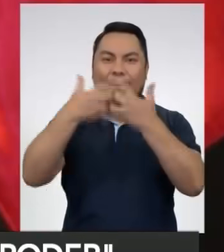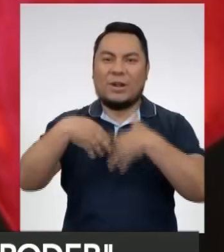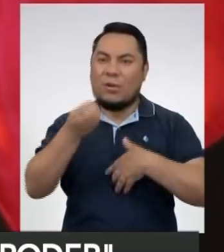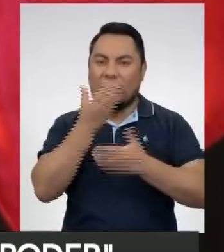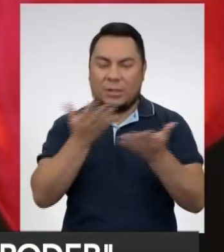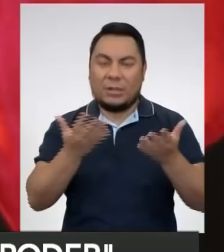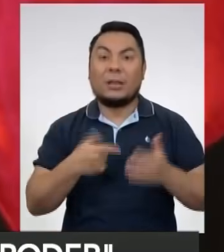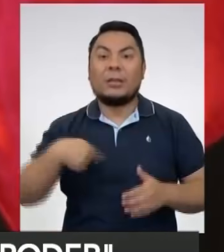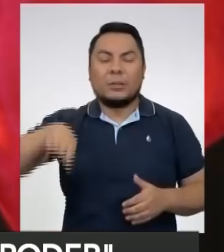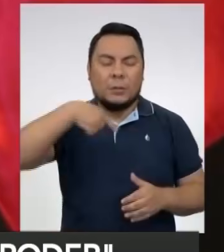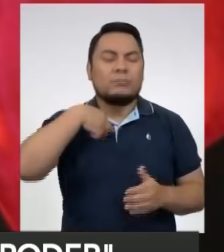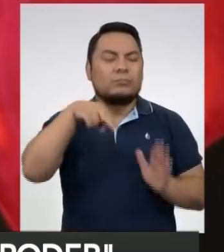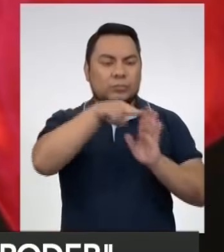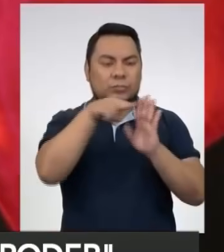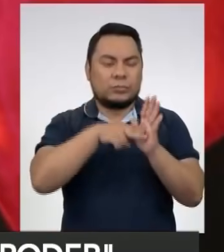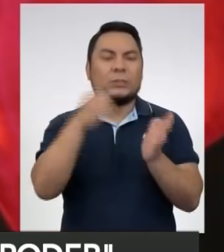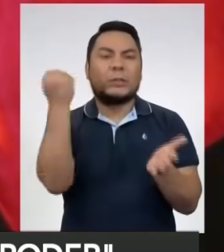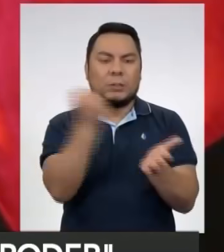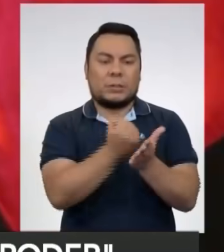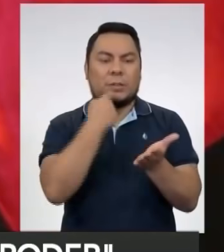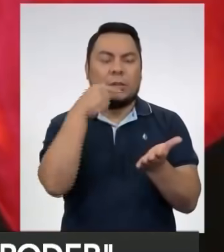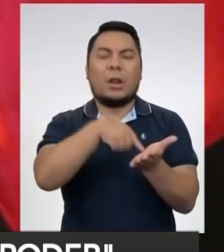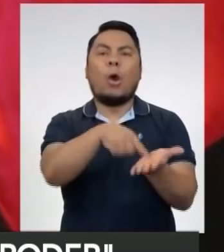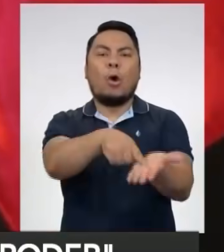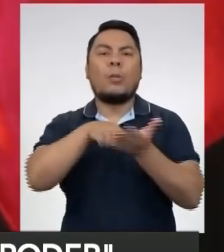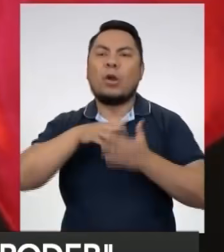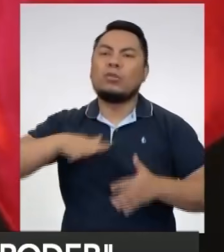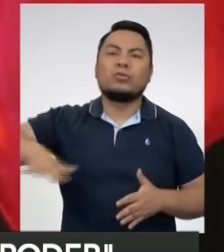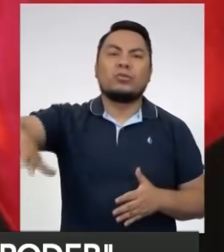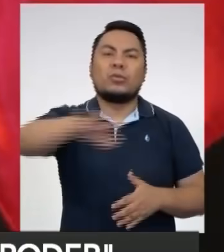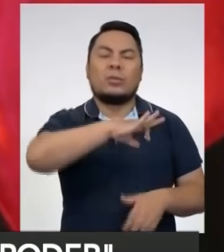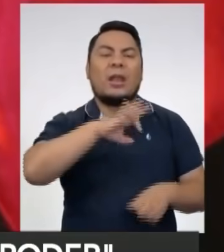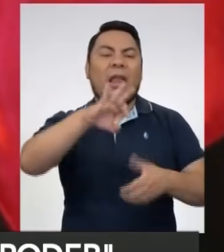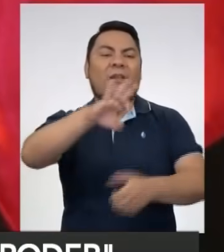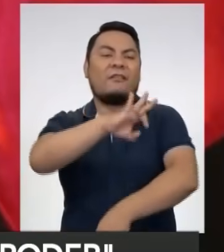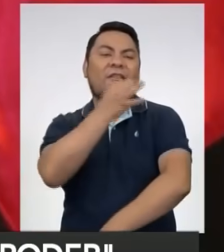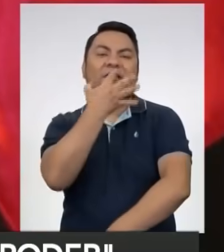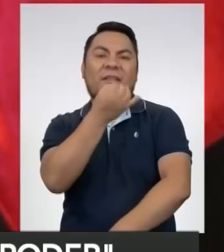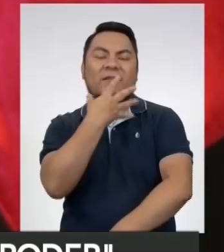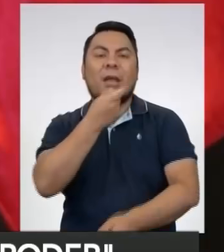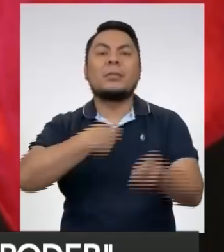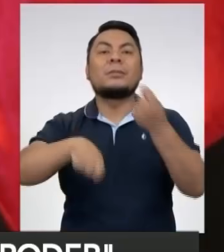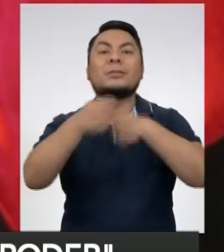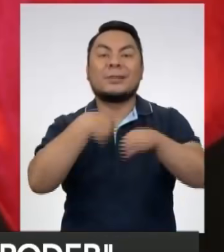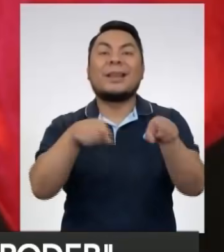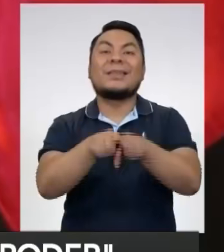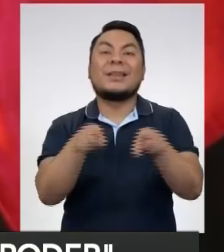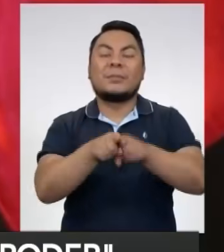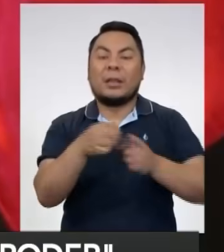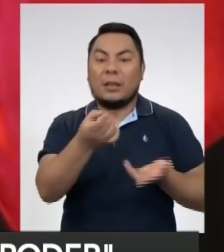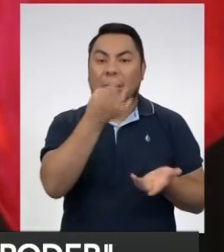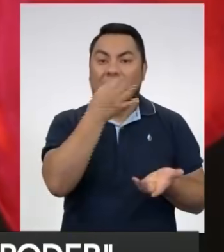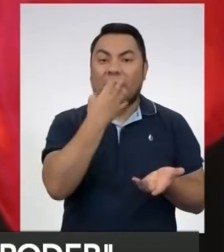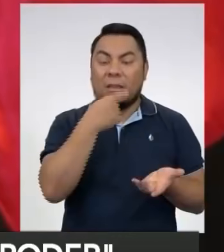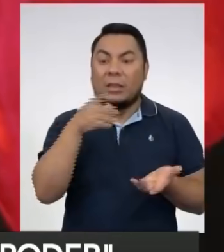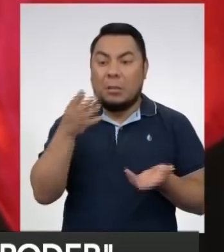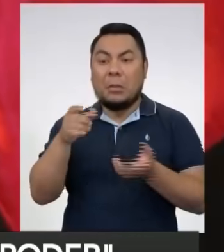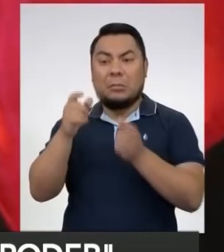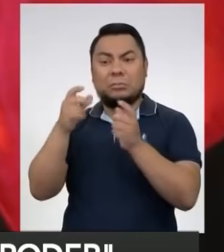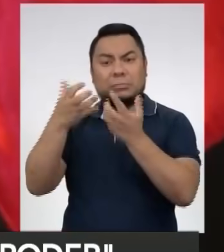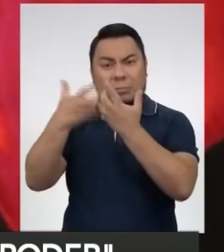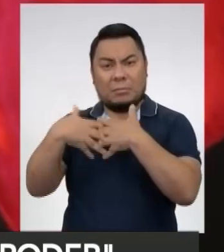norma, para que sea de obligación en las farmacias la venta de medicinas